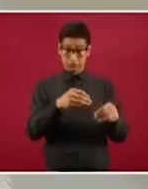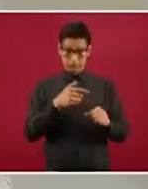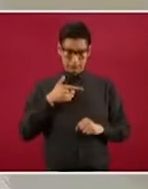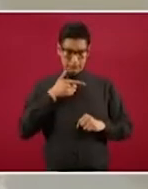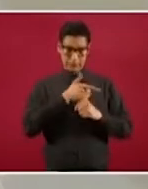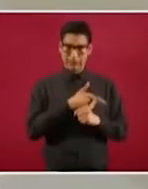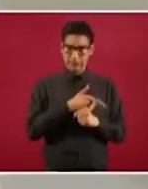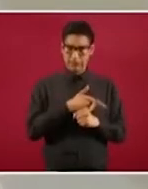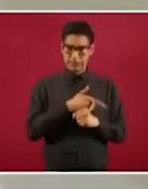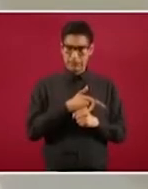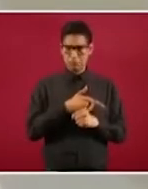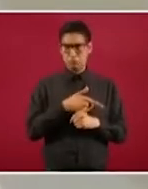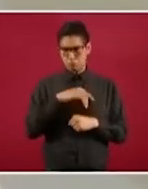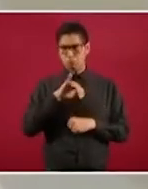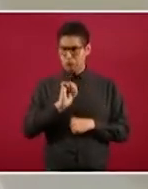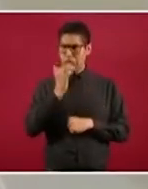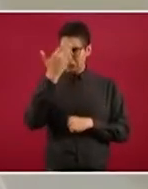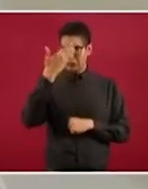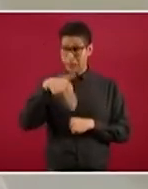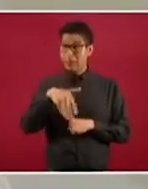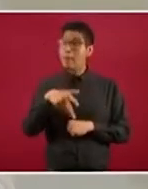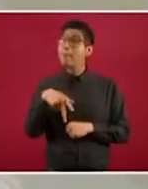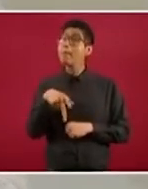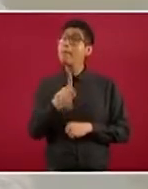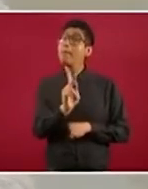no se identificó es